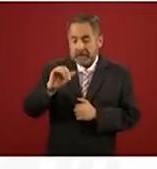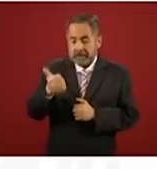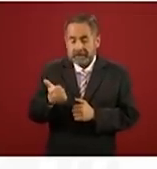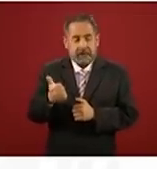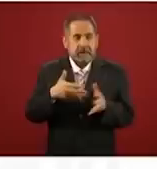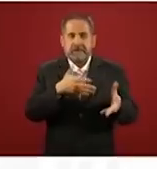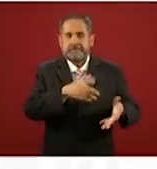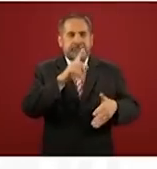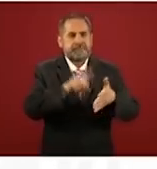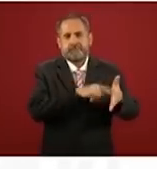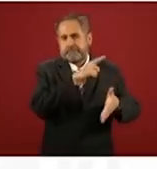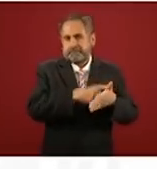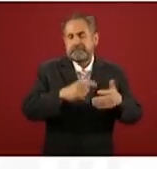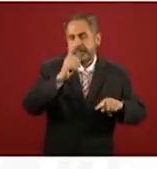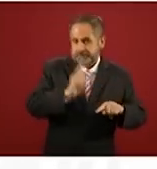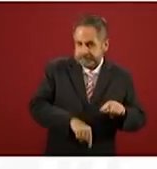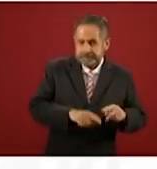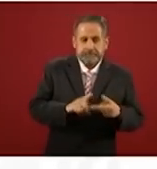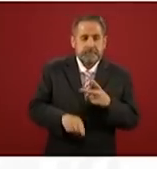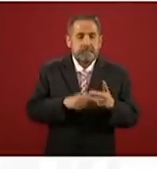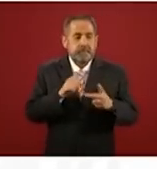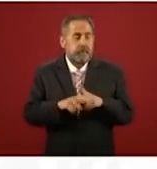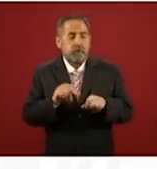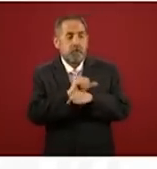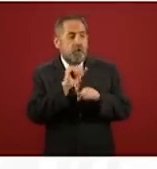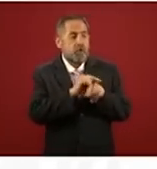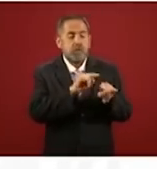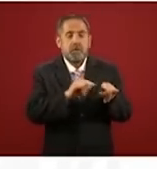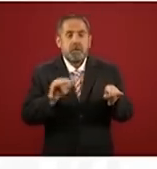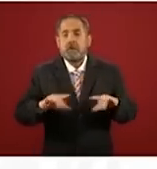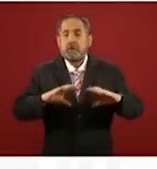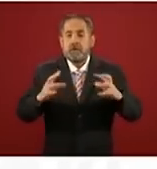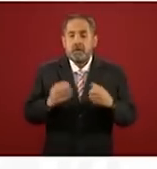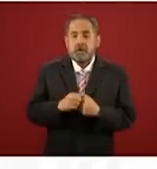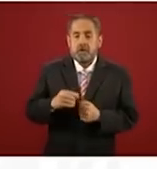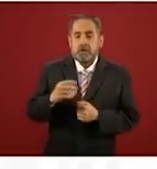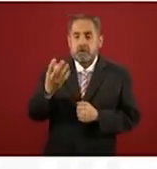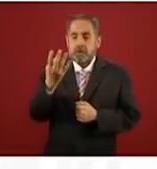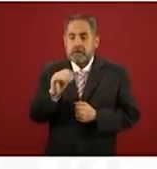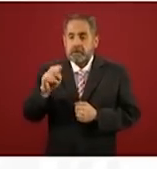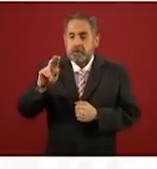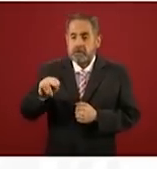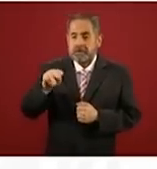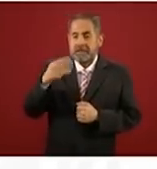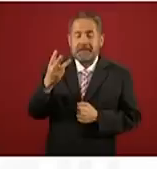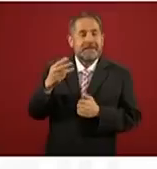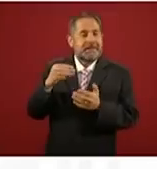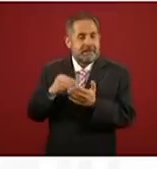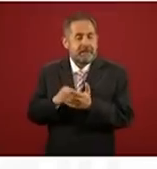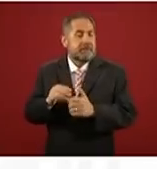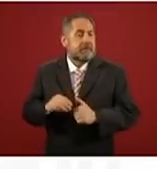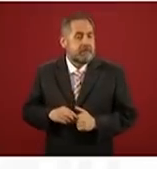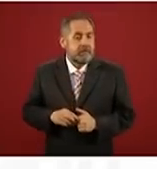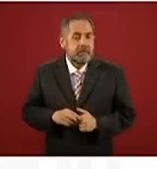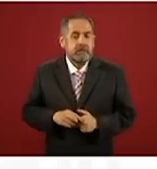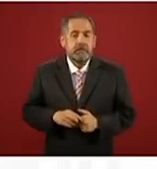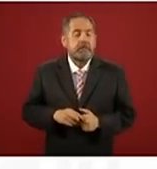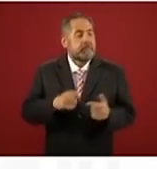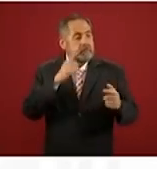inmovilizadas vehículos verificados 853 con 250 inmovilizados auto tanques